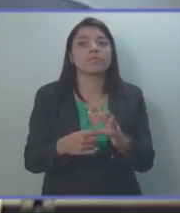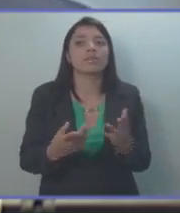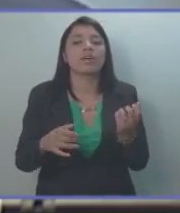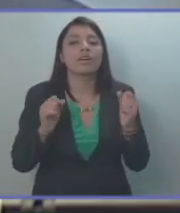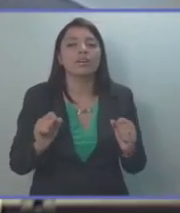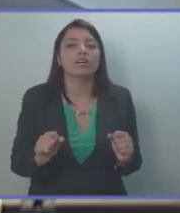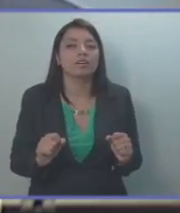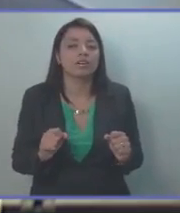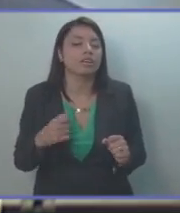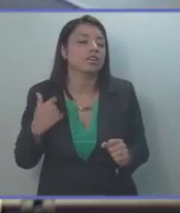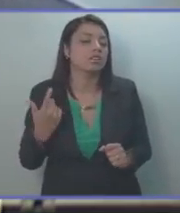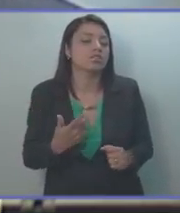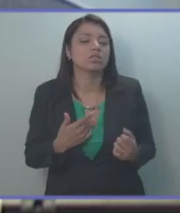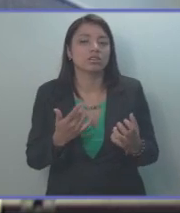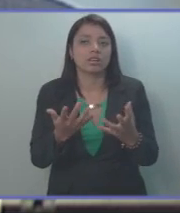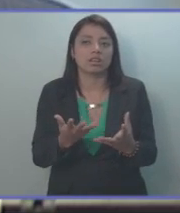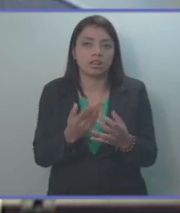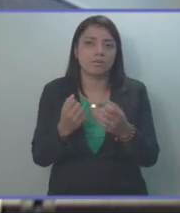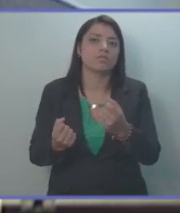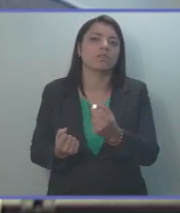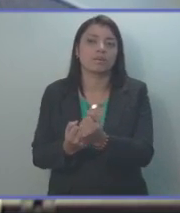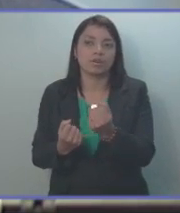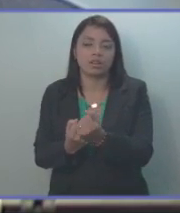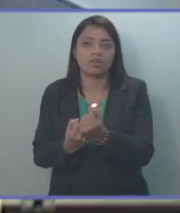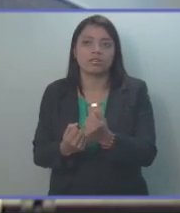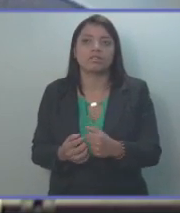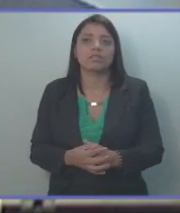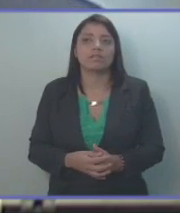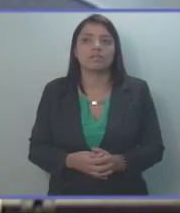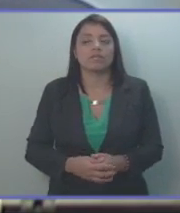que debemos apoyar y respaldar,